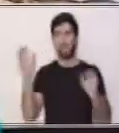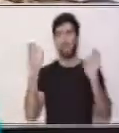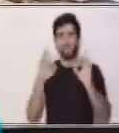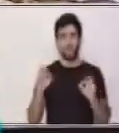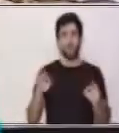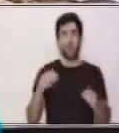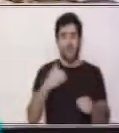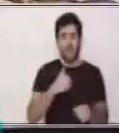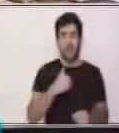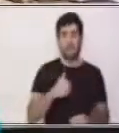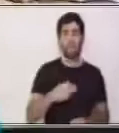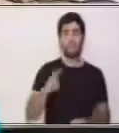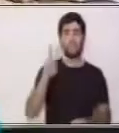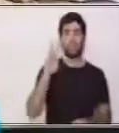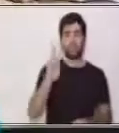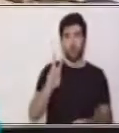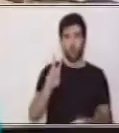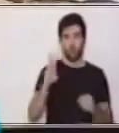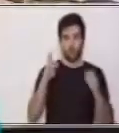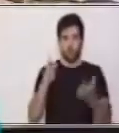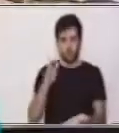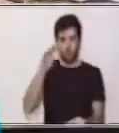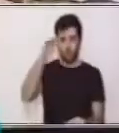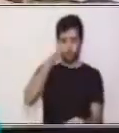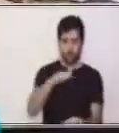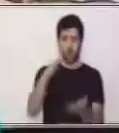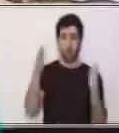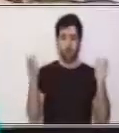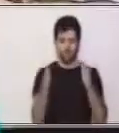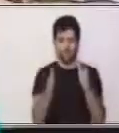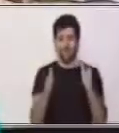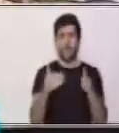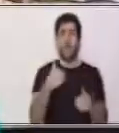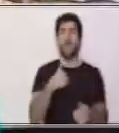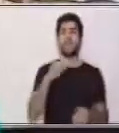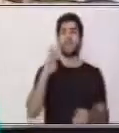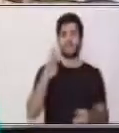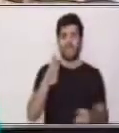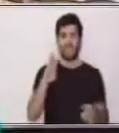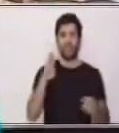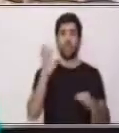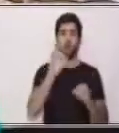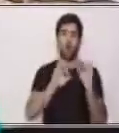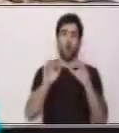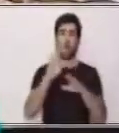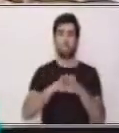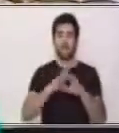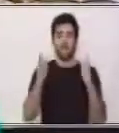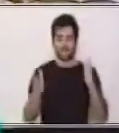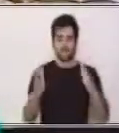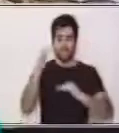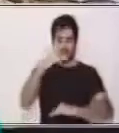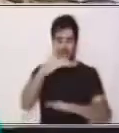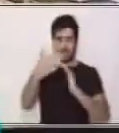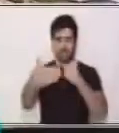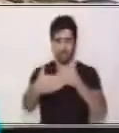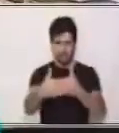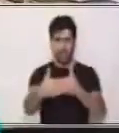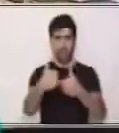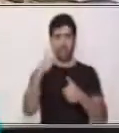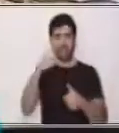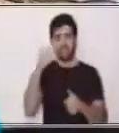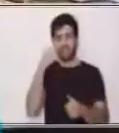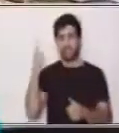tienen dos bases y que tienen tres o más lados. En este cubo o